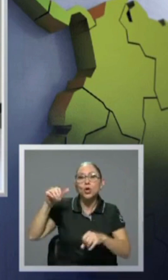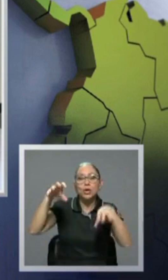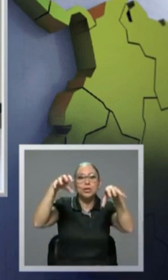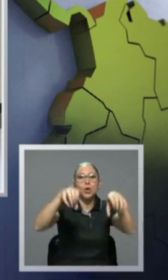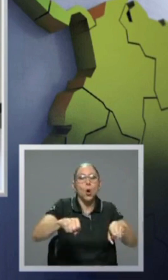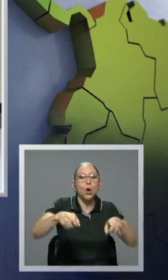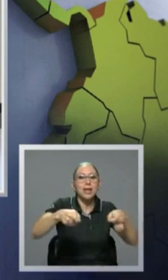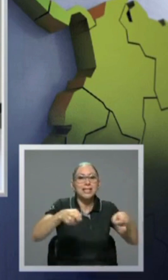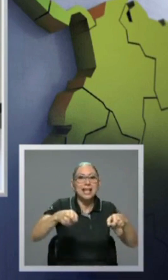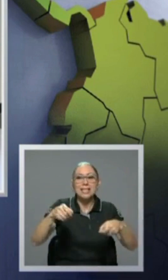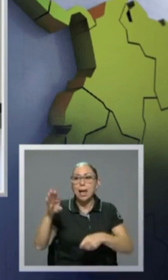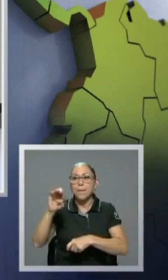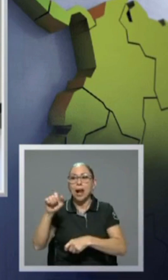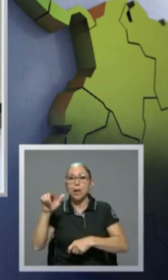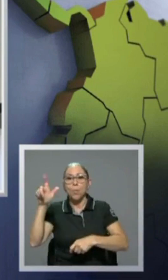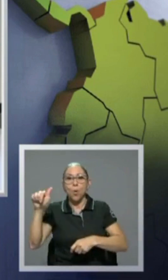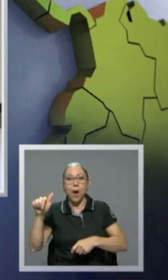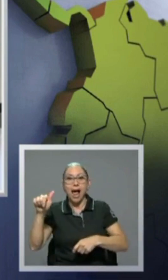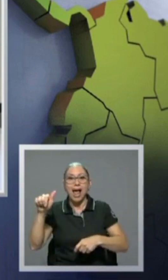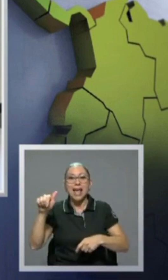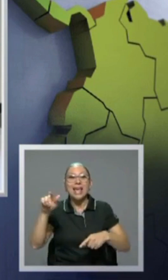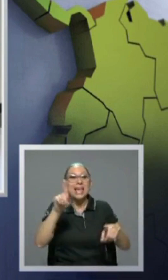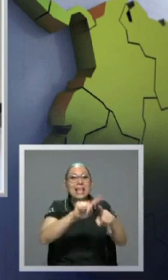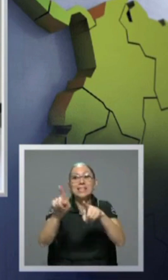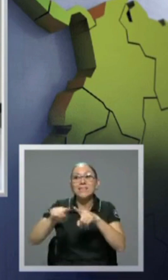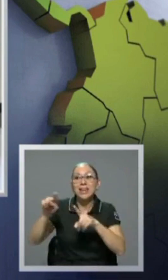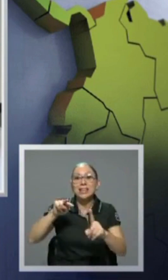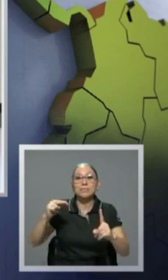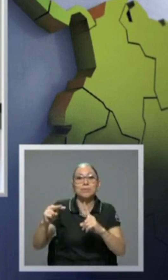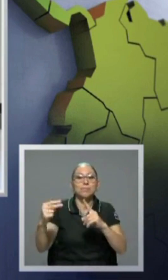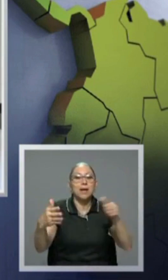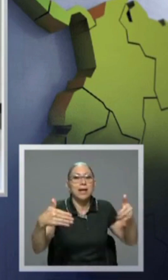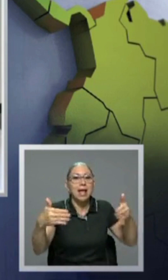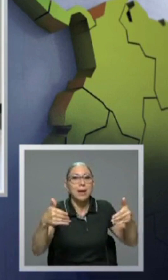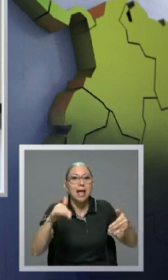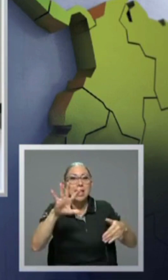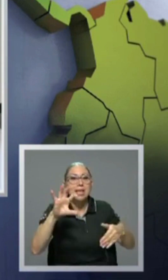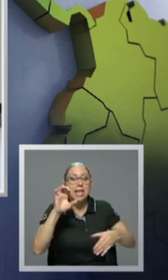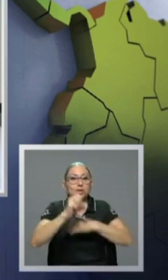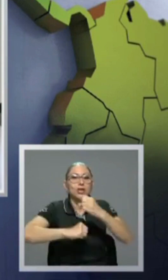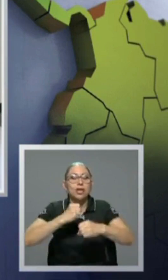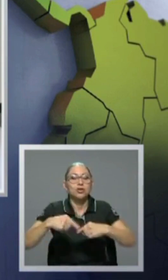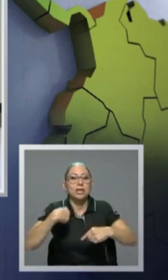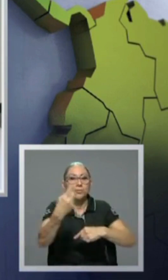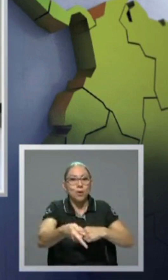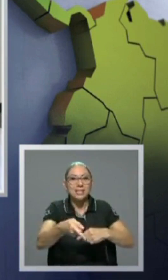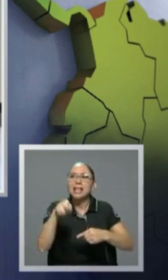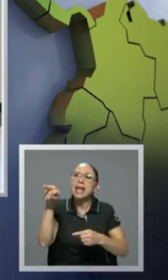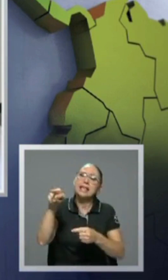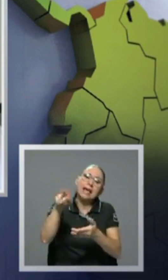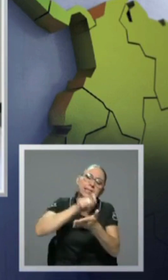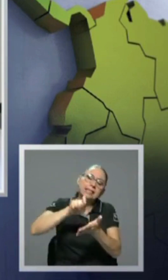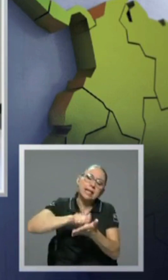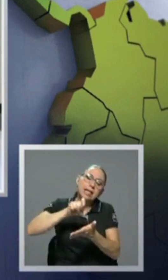pueblos indígenas de Panamá 500 años después, hace un balance crítico sobre el por qué